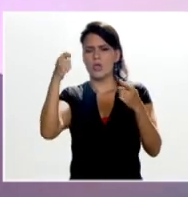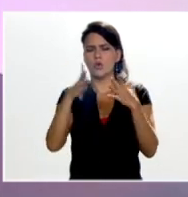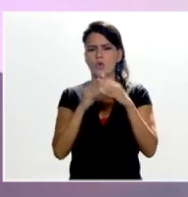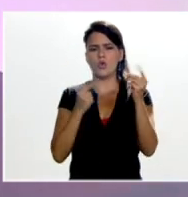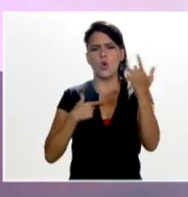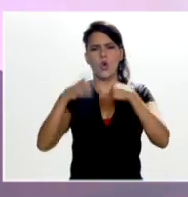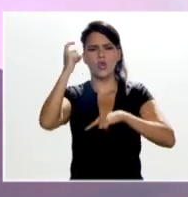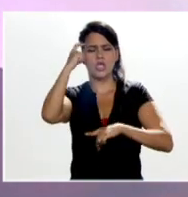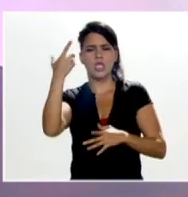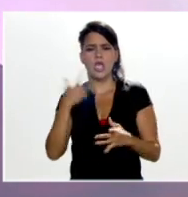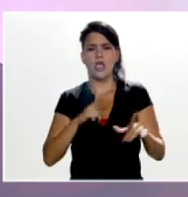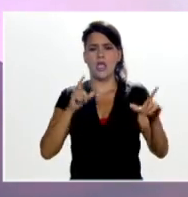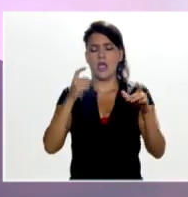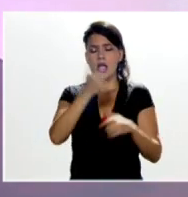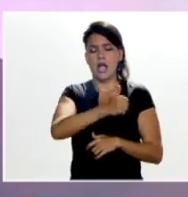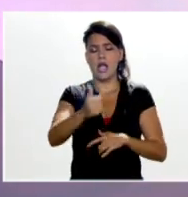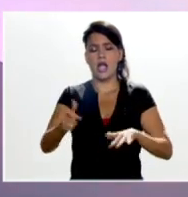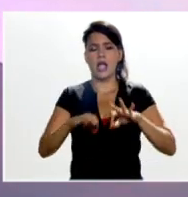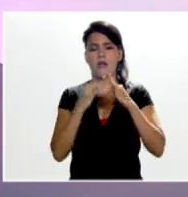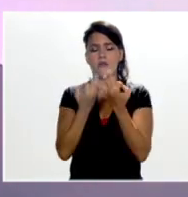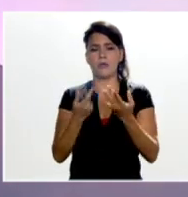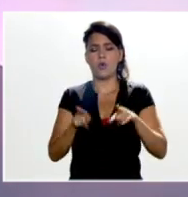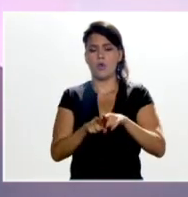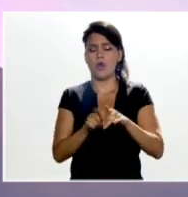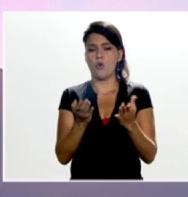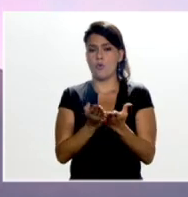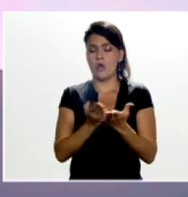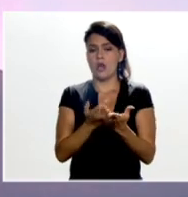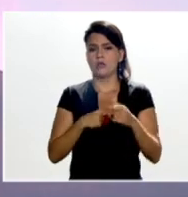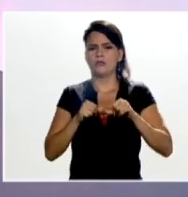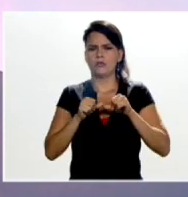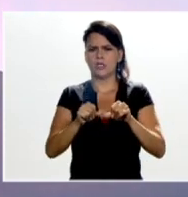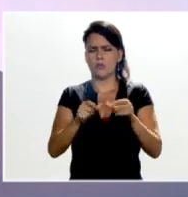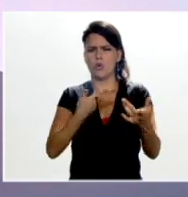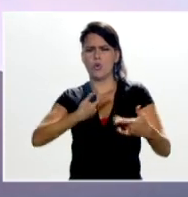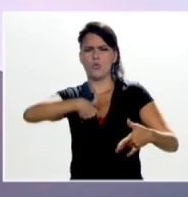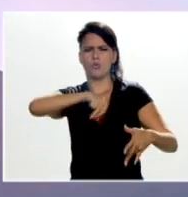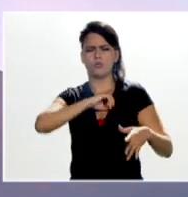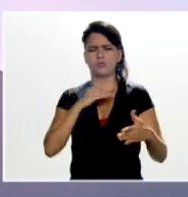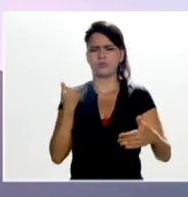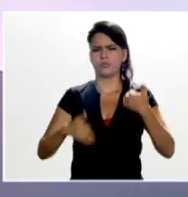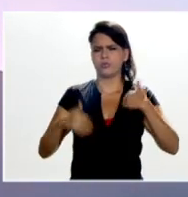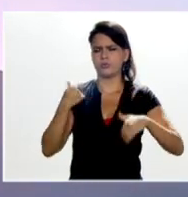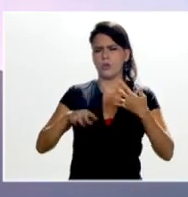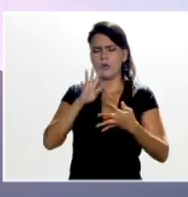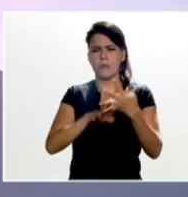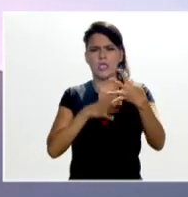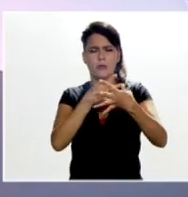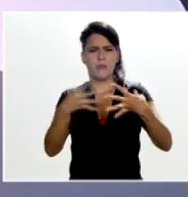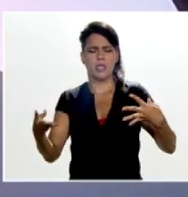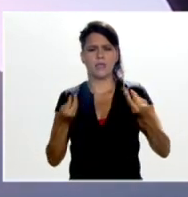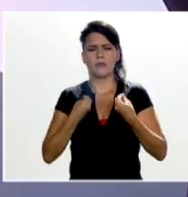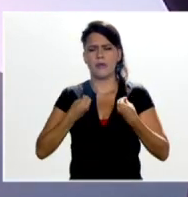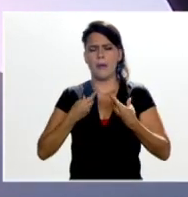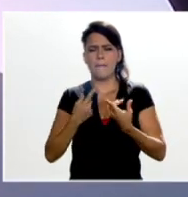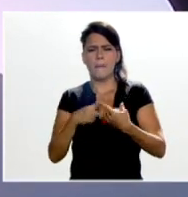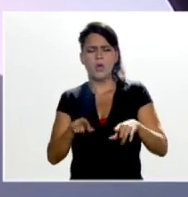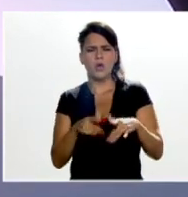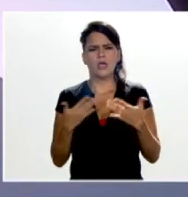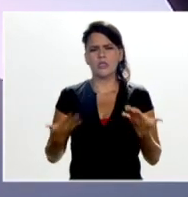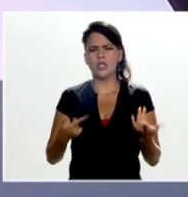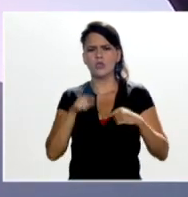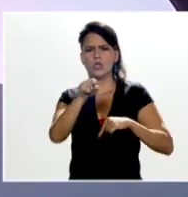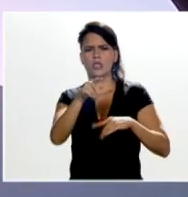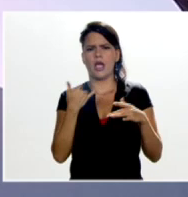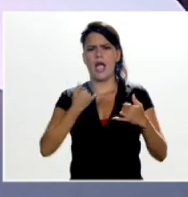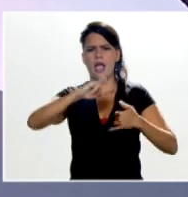en nuestro canal Cada Familia Una Escuela. Continuamos con nuestro miércoles de matemáticas para la vida. Pero ¿qué tal ustedes que